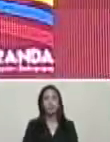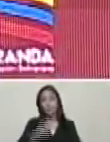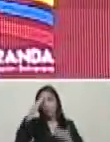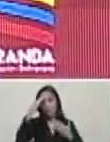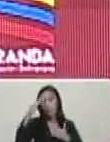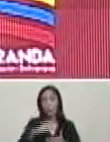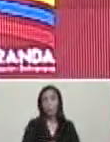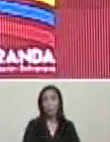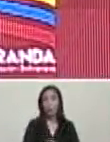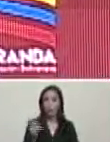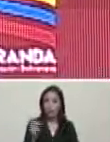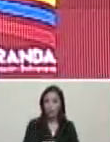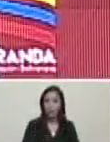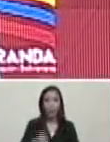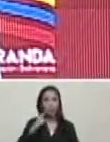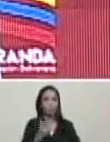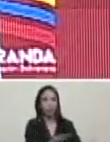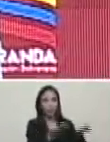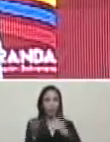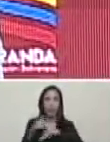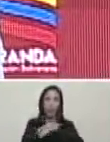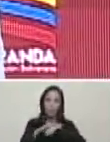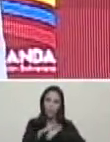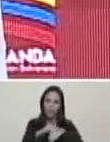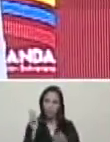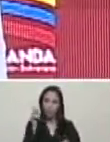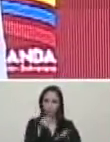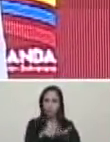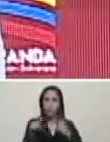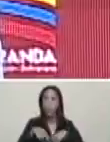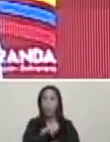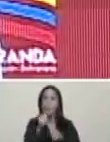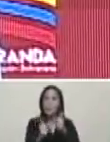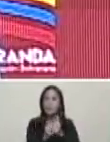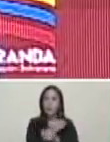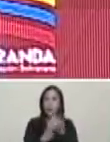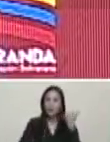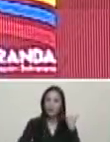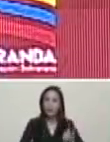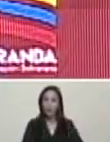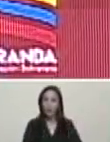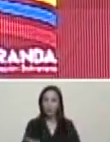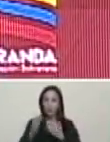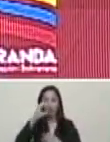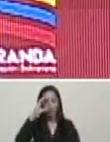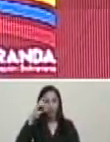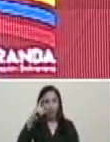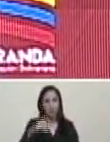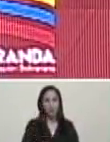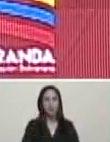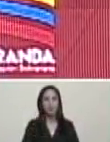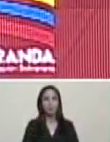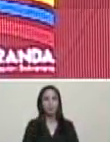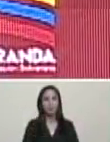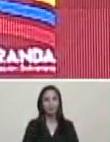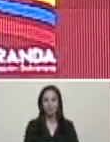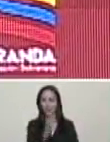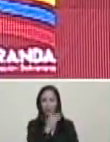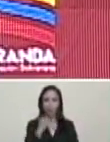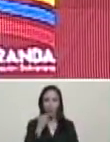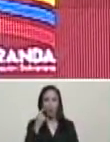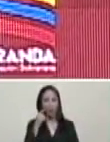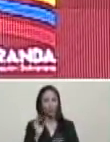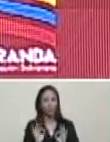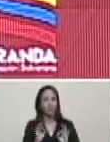también, bueno, a los ministros presentes y a nuestra vicepresidenta ejecutiva, la joven